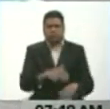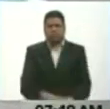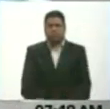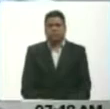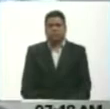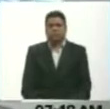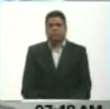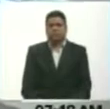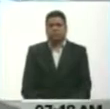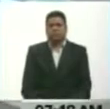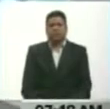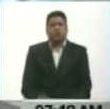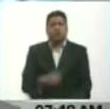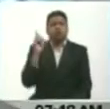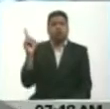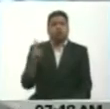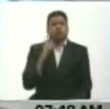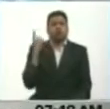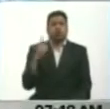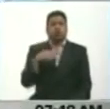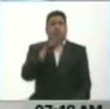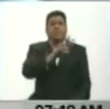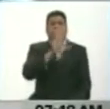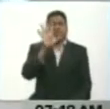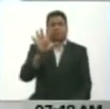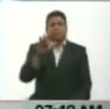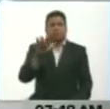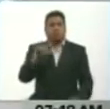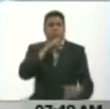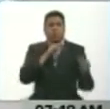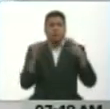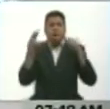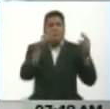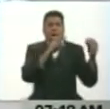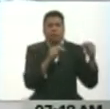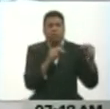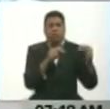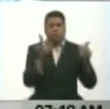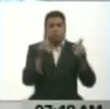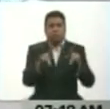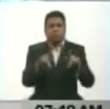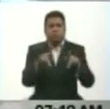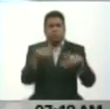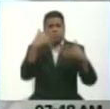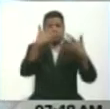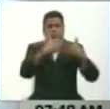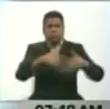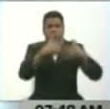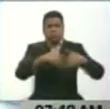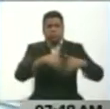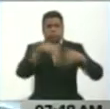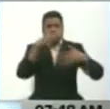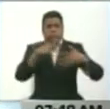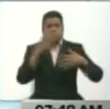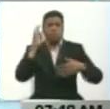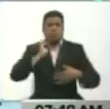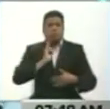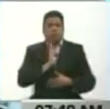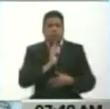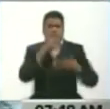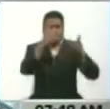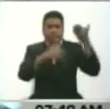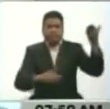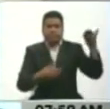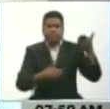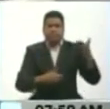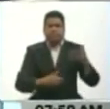Ahí decía, solo 25 hablan de la agenda económica bolivariana y de esas 25, solamente 2 hacen mención a un tema positivo que fue la